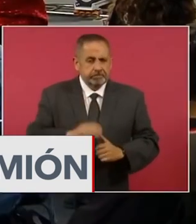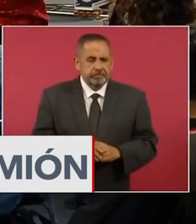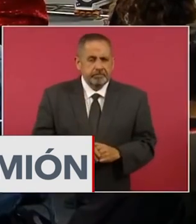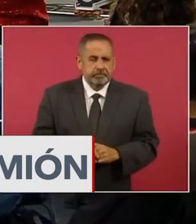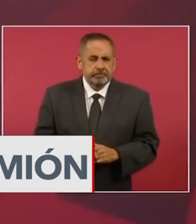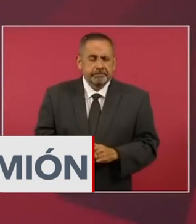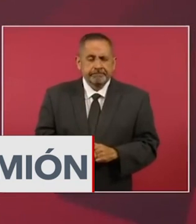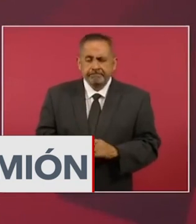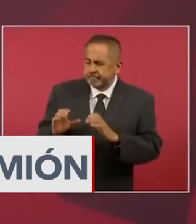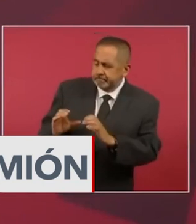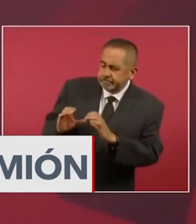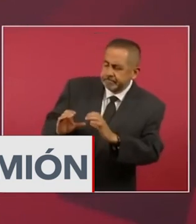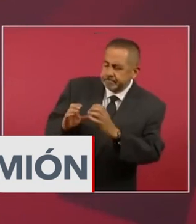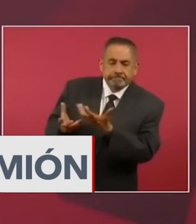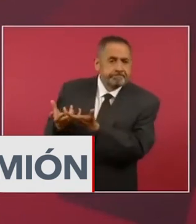cuidándolos